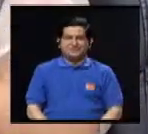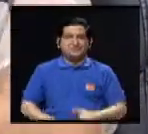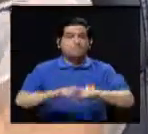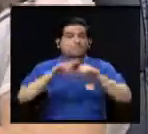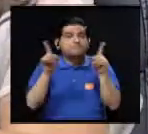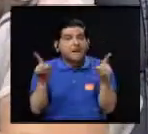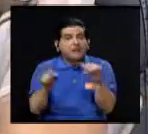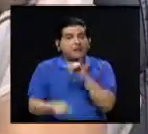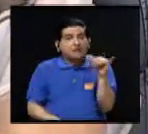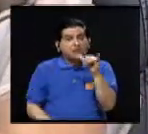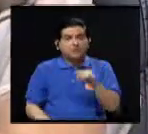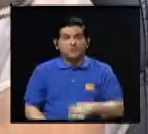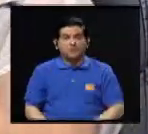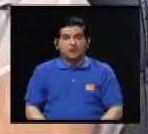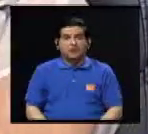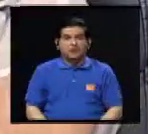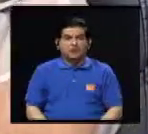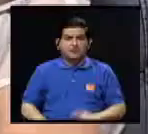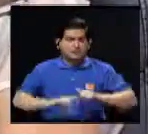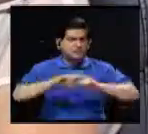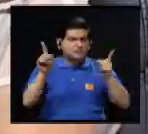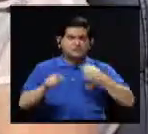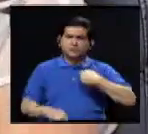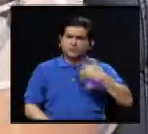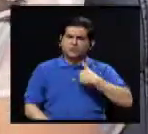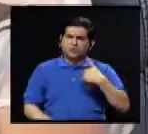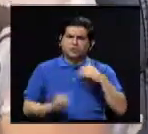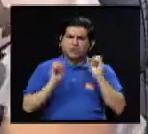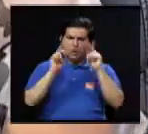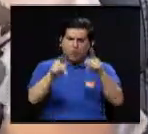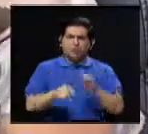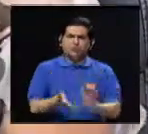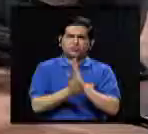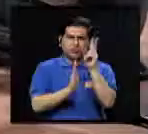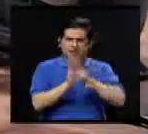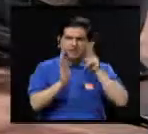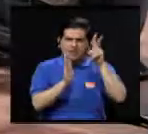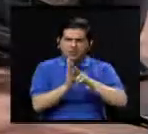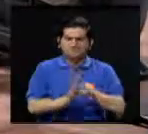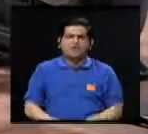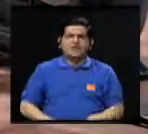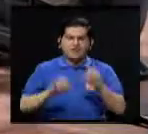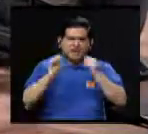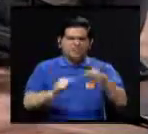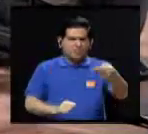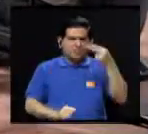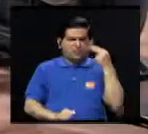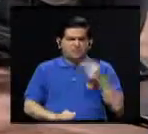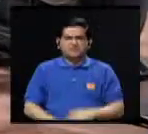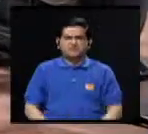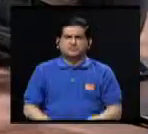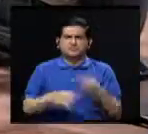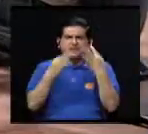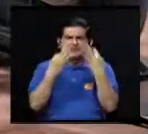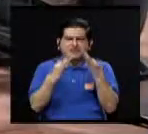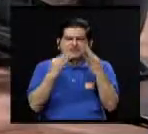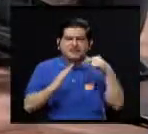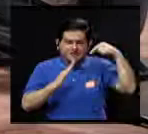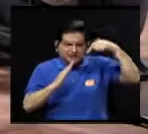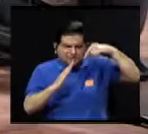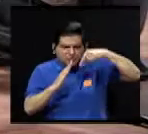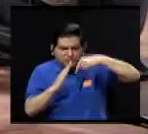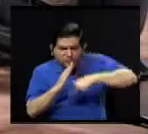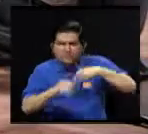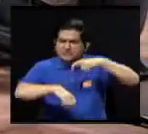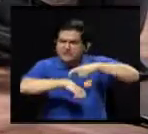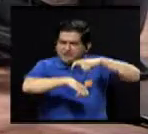Pero también es diferente cuando uno tiene la oportunidad de tener un documental y entonces sí tomar las historias y tratarlas a fondo, con